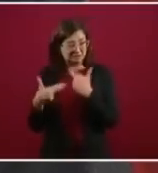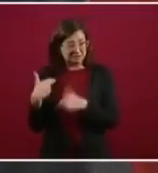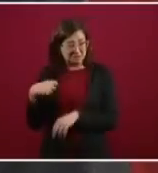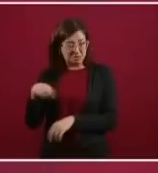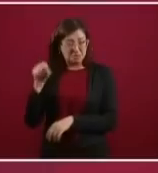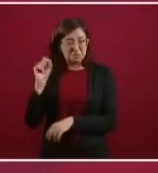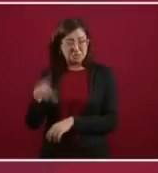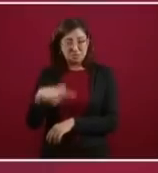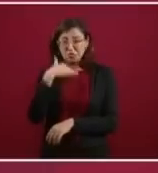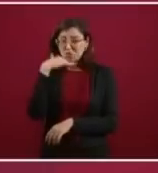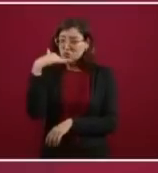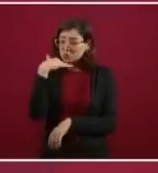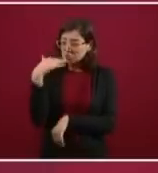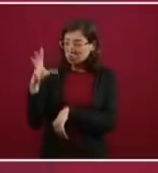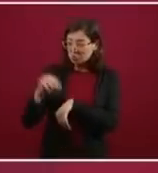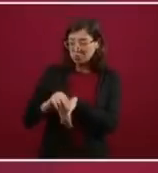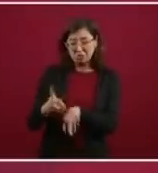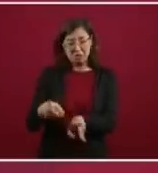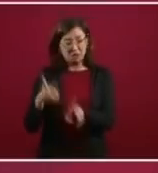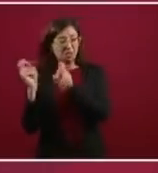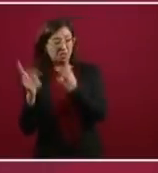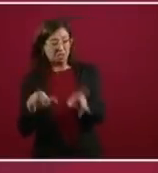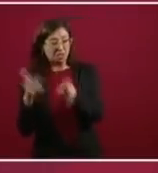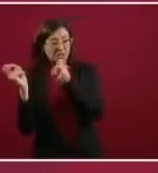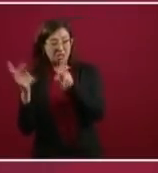de la corrupción, del saqueo?